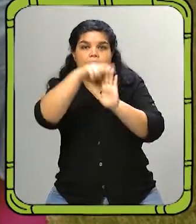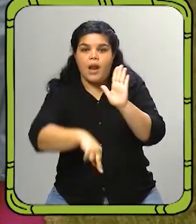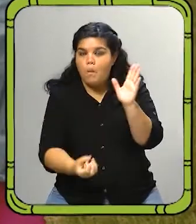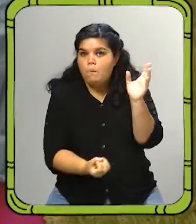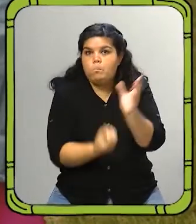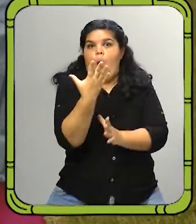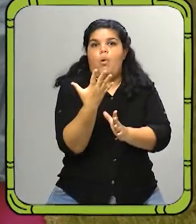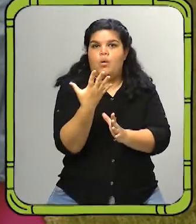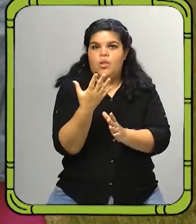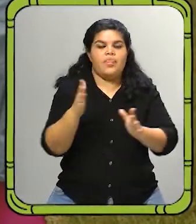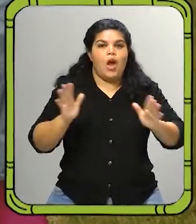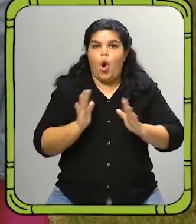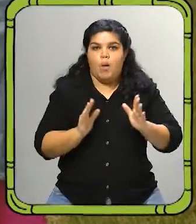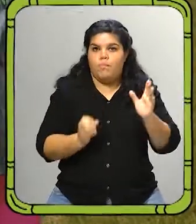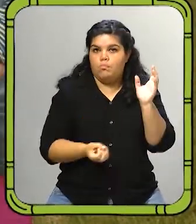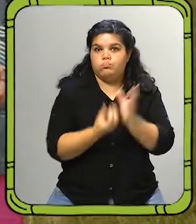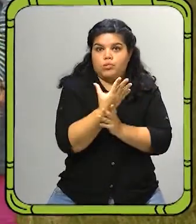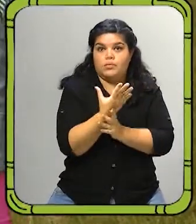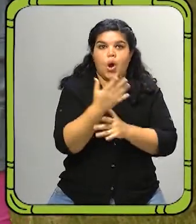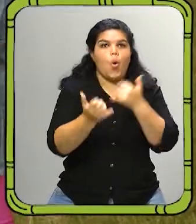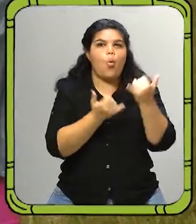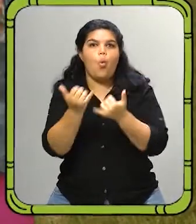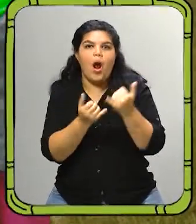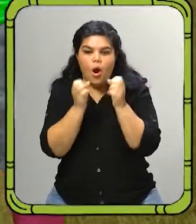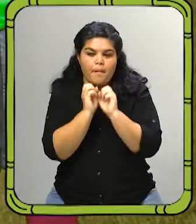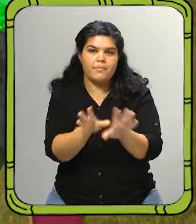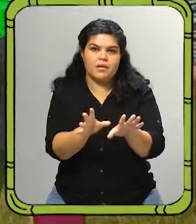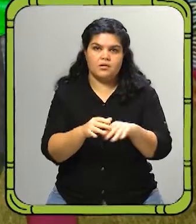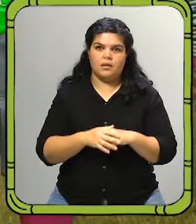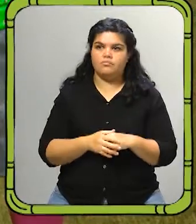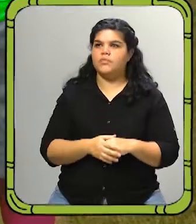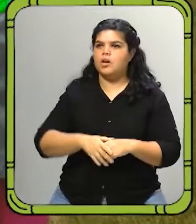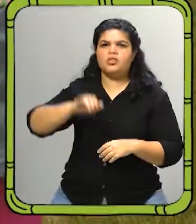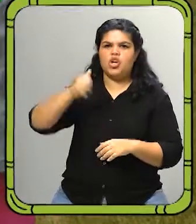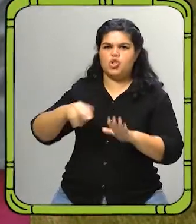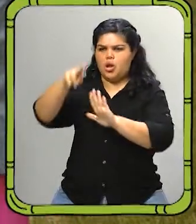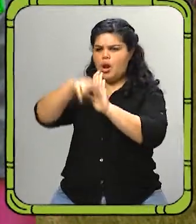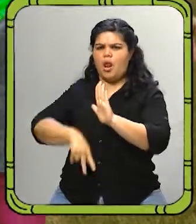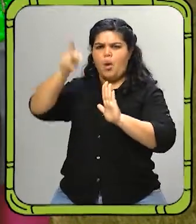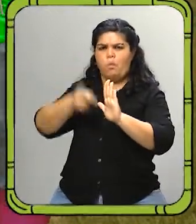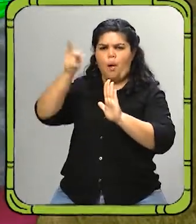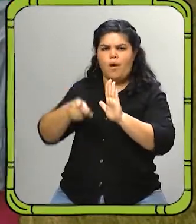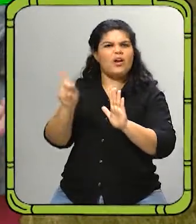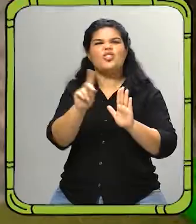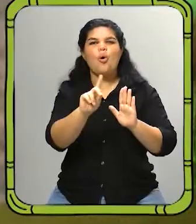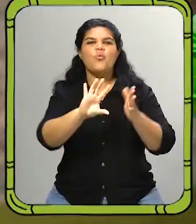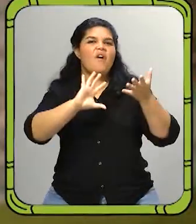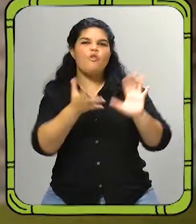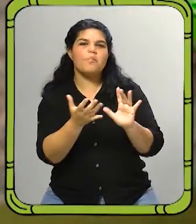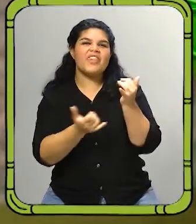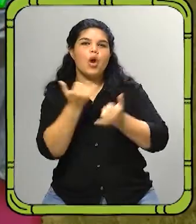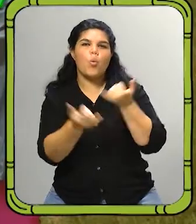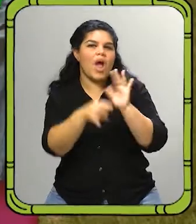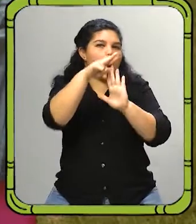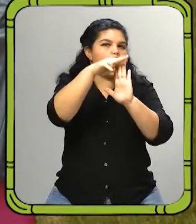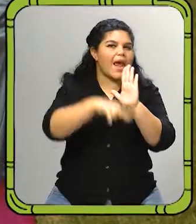una regla y empezamos a jugar. Entre el grupo. Claro, aparte no son como esas reglas que dicen, es la regla, sino como una regla de juego. ¿Hace